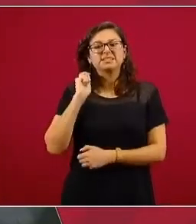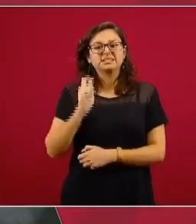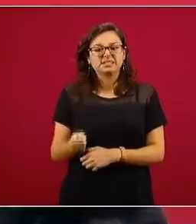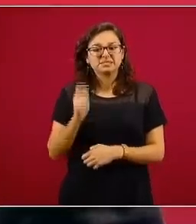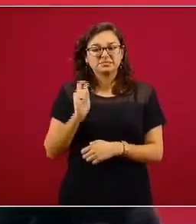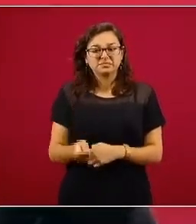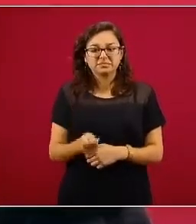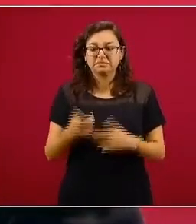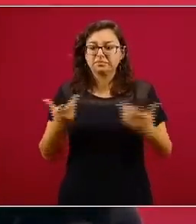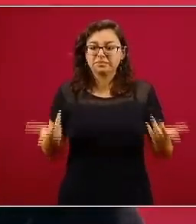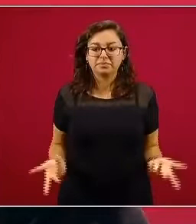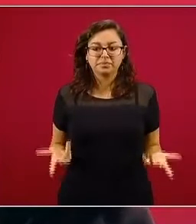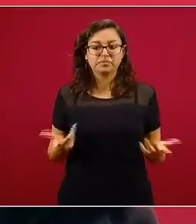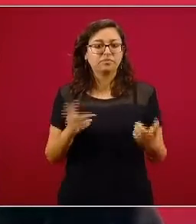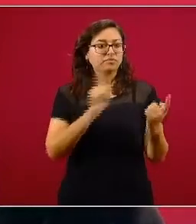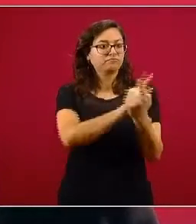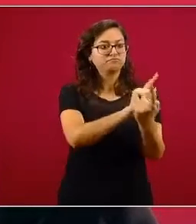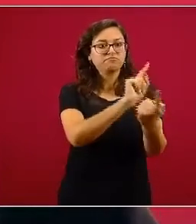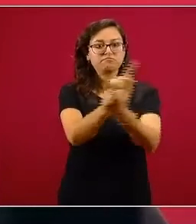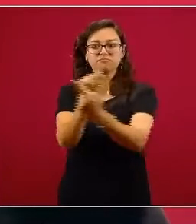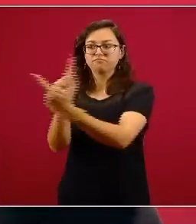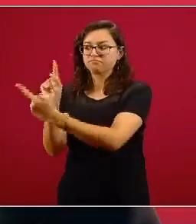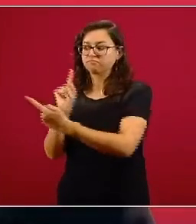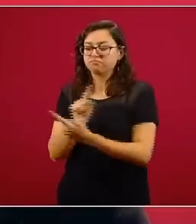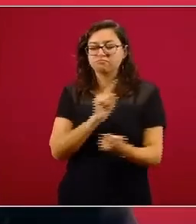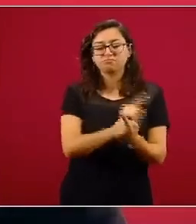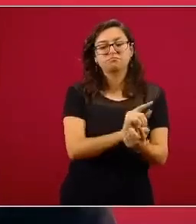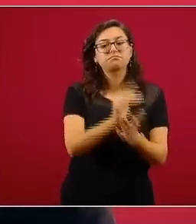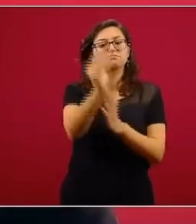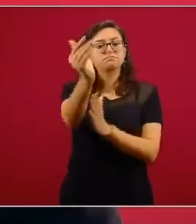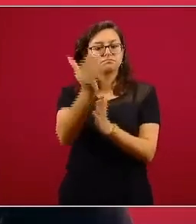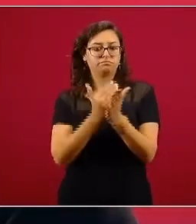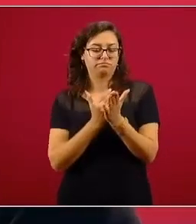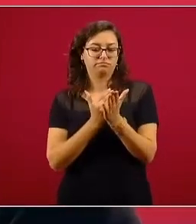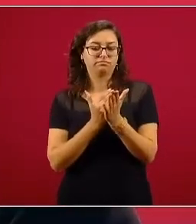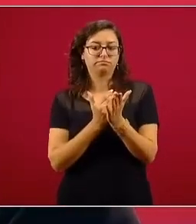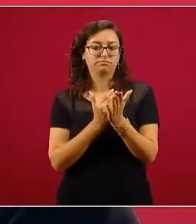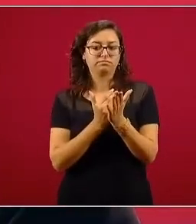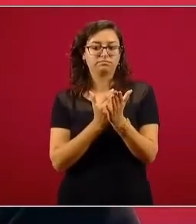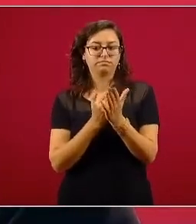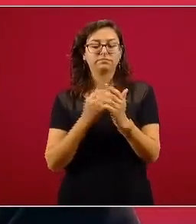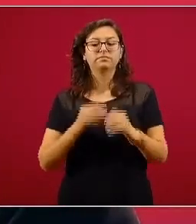público? Tener menor contacto con otras personas en términos físicos.